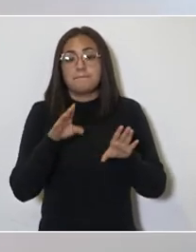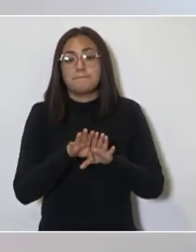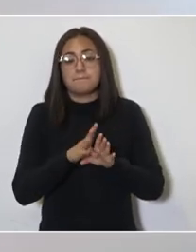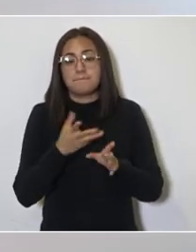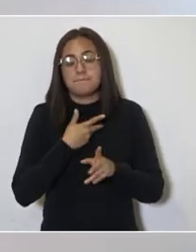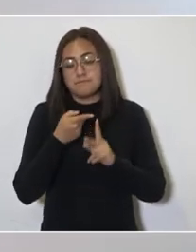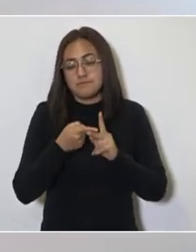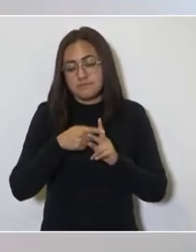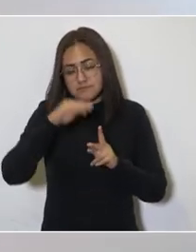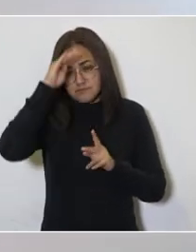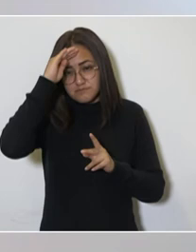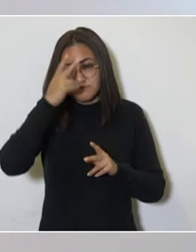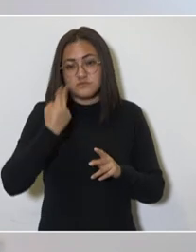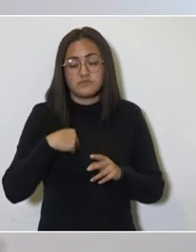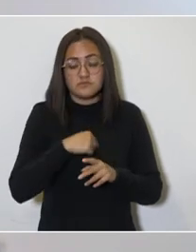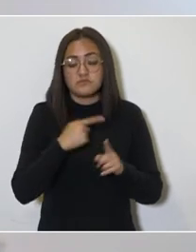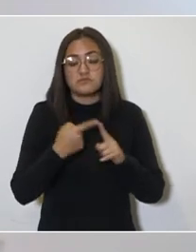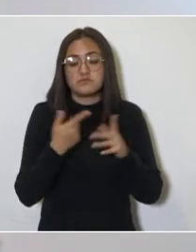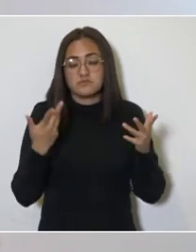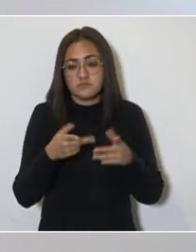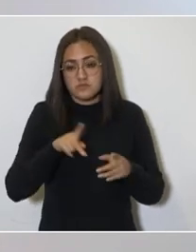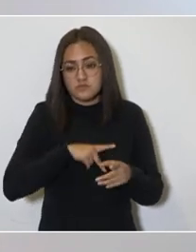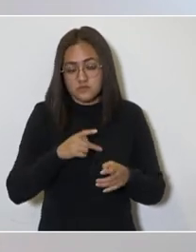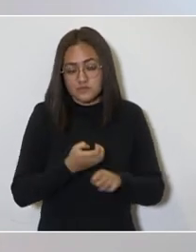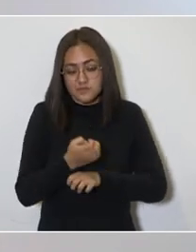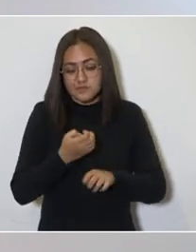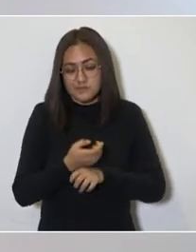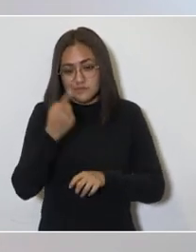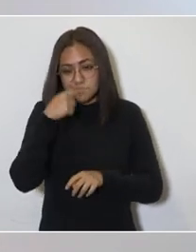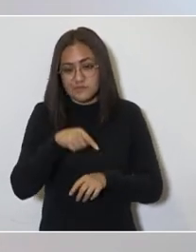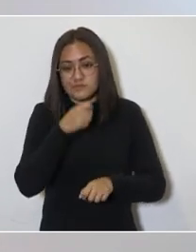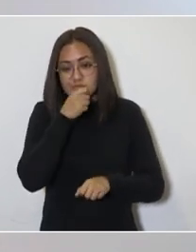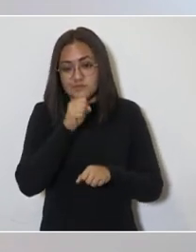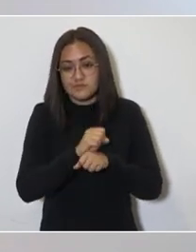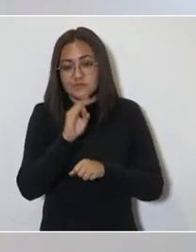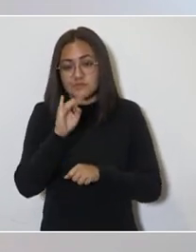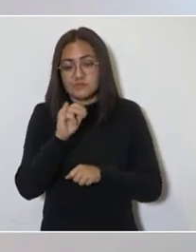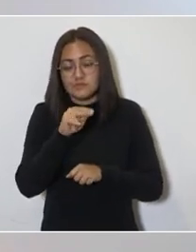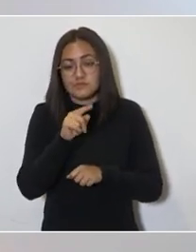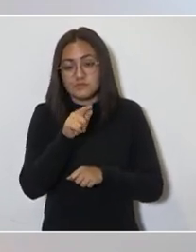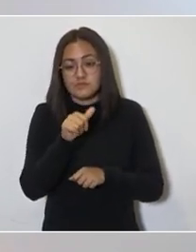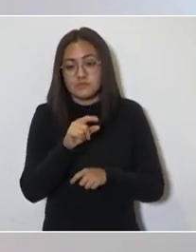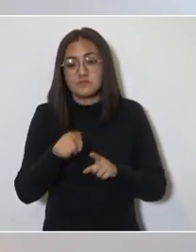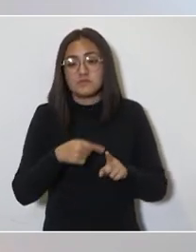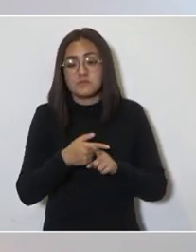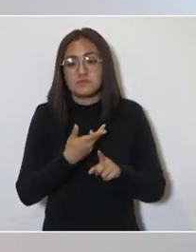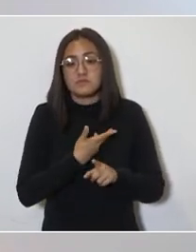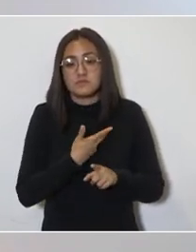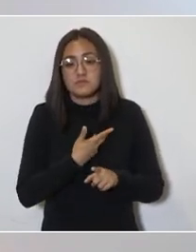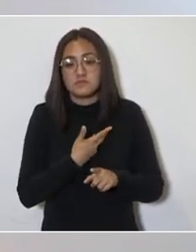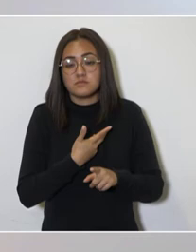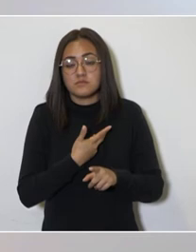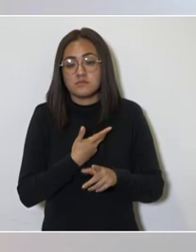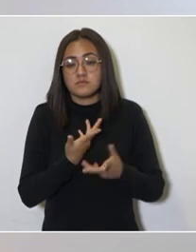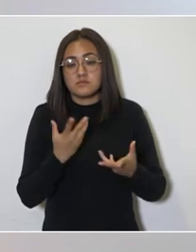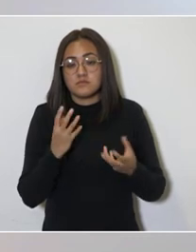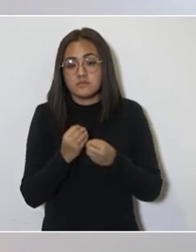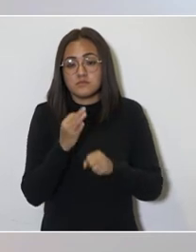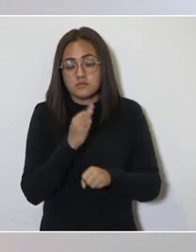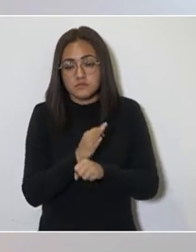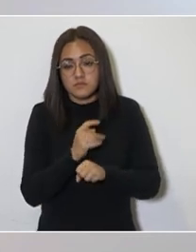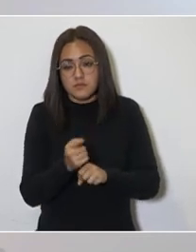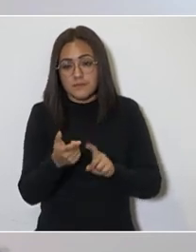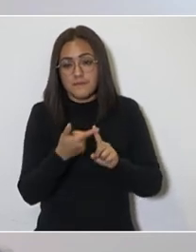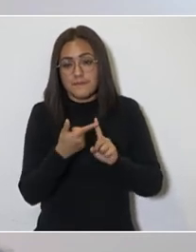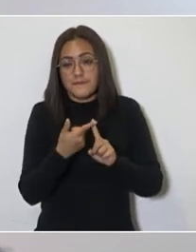estimación que estamos haciendo de las acciones que tendrá la Secretaría de Finanzas, suman en este primer